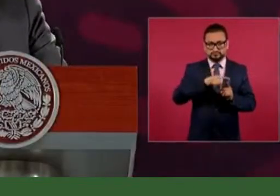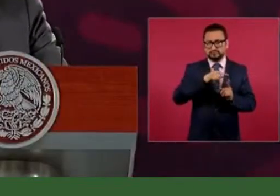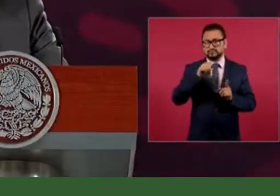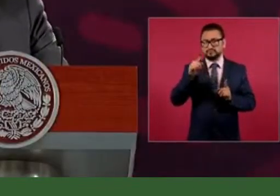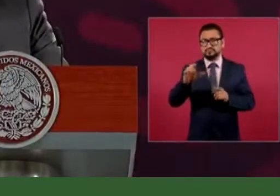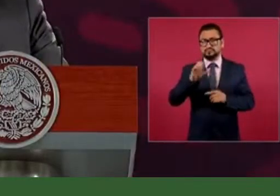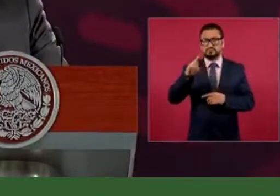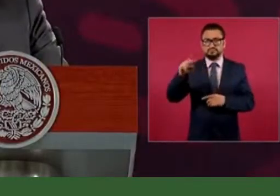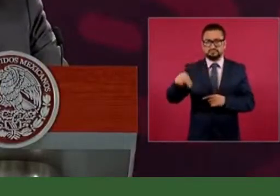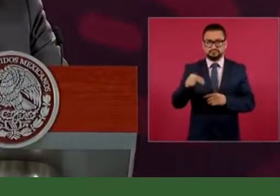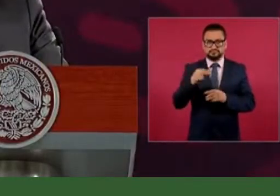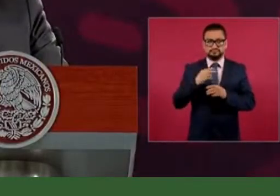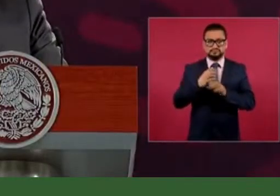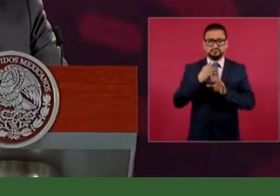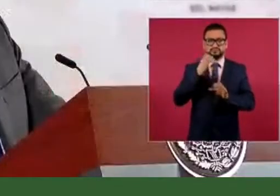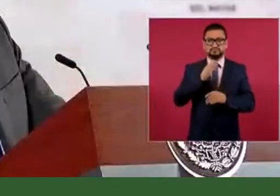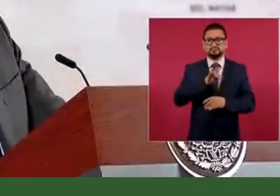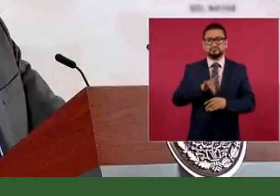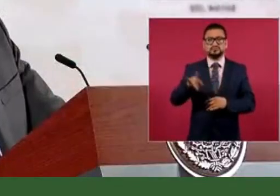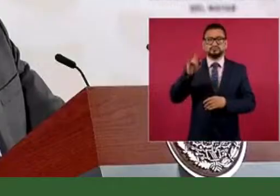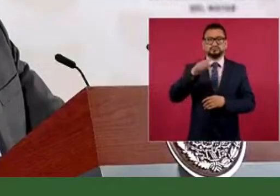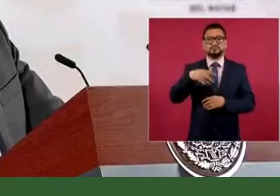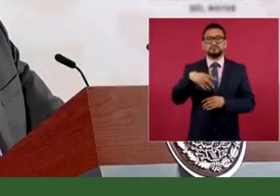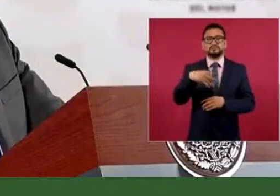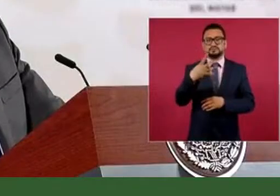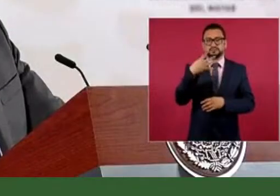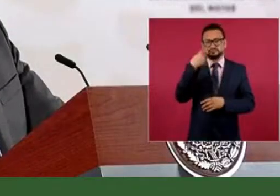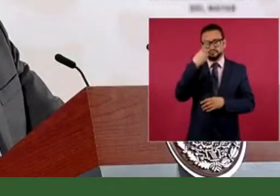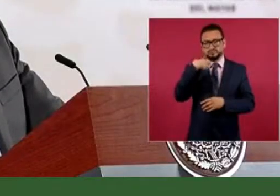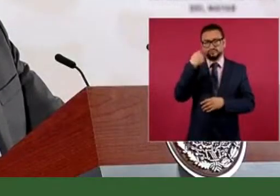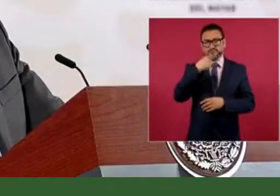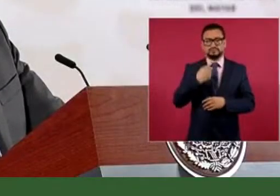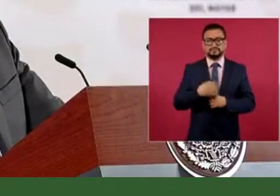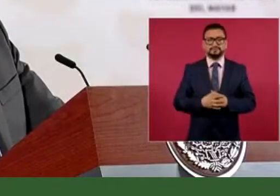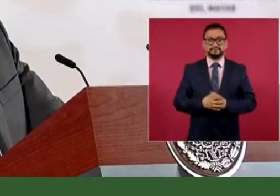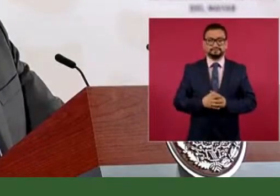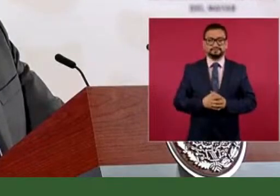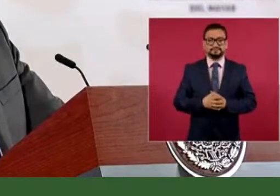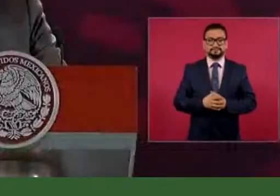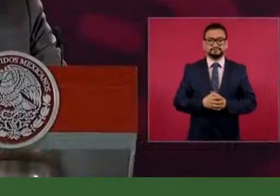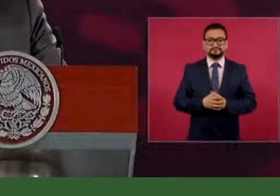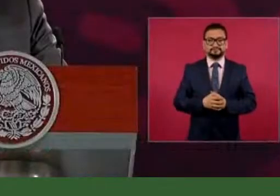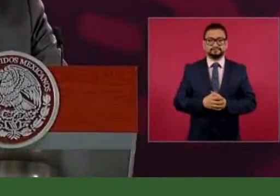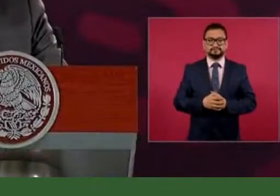Cancún, son 14 horas.